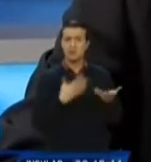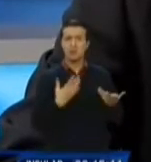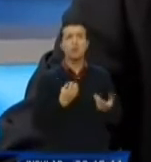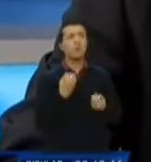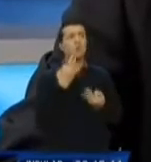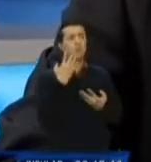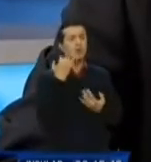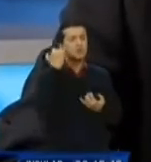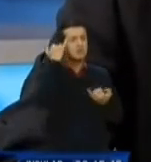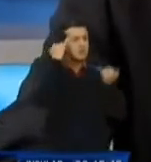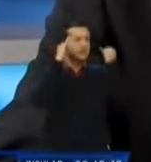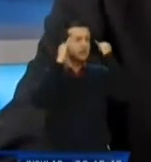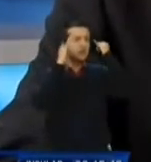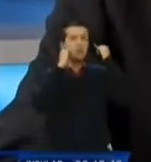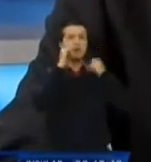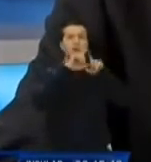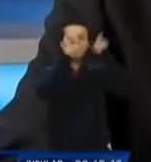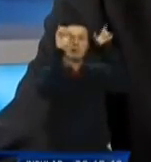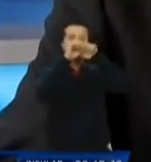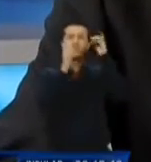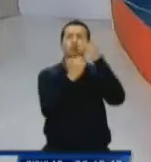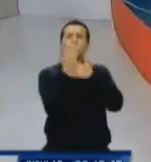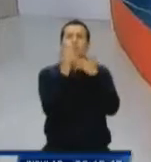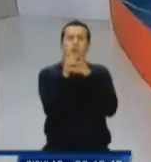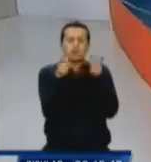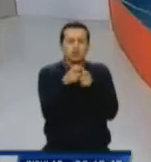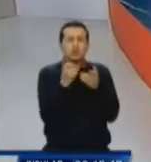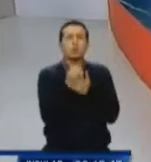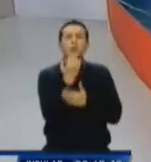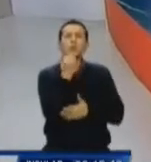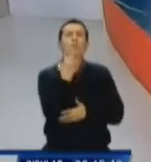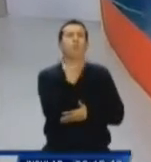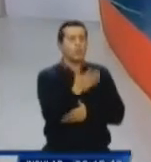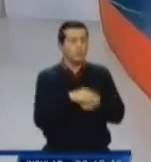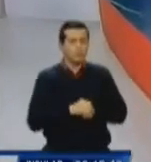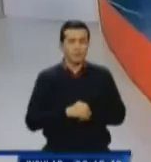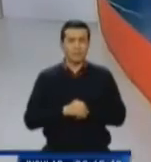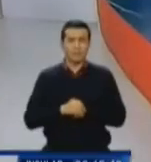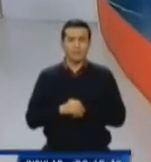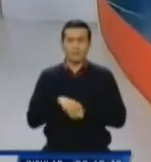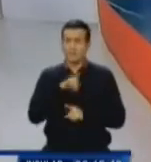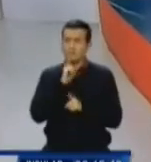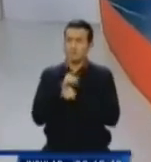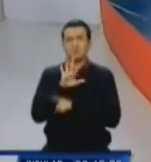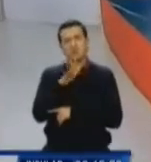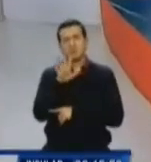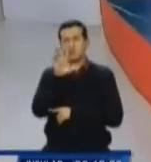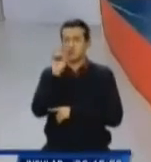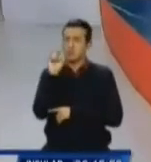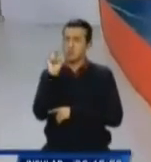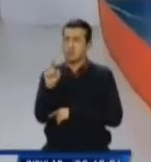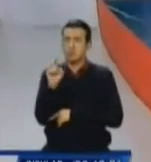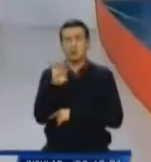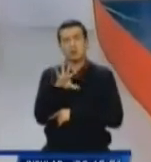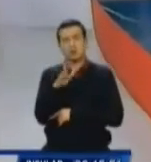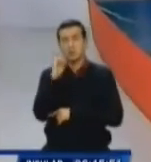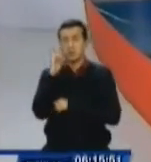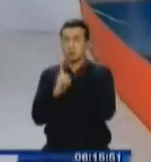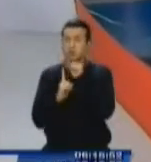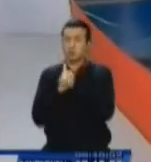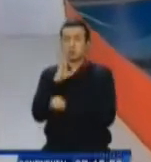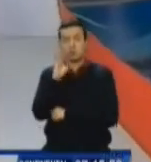cuántos emprendedores a cuentas por ejemplo en el tramo más pequeño de menos de 50 mil dólares al año estamos hablando